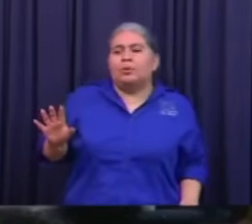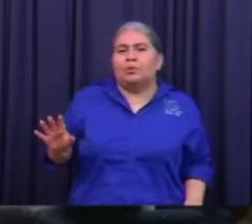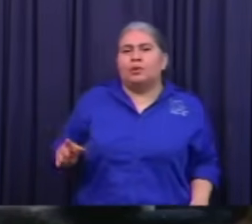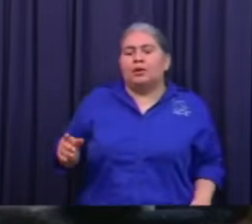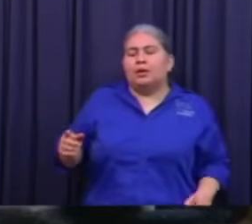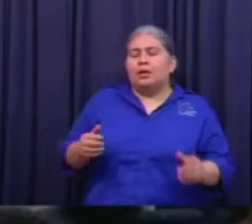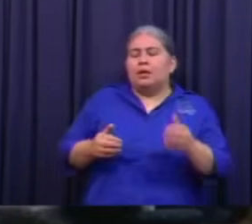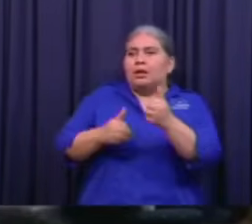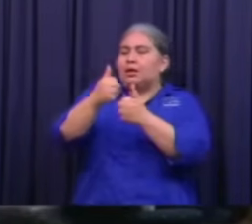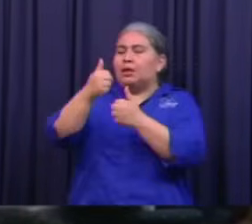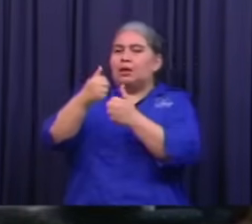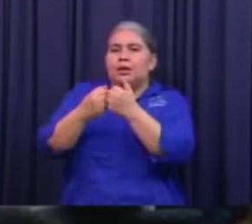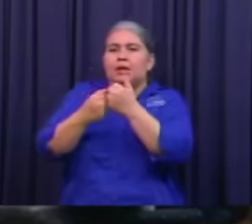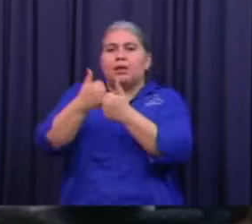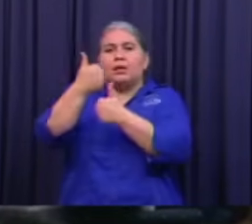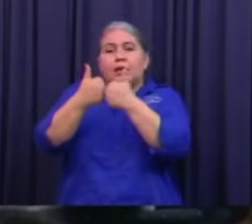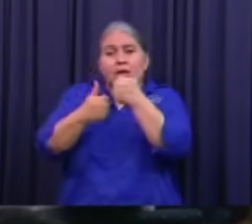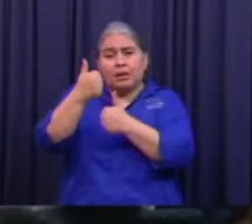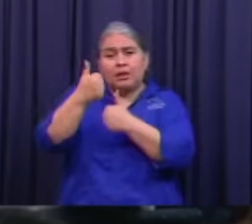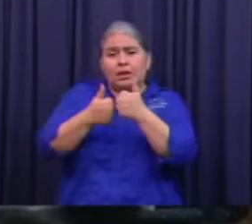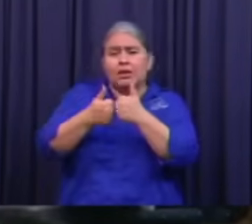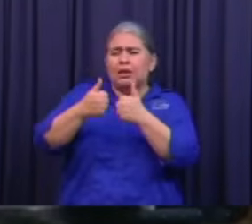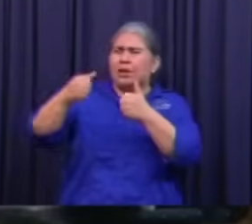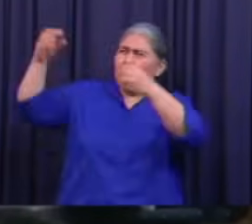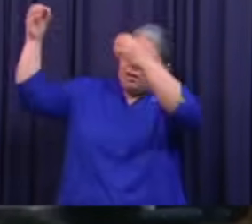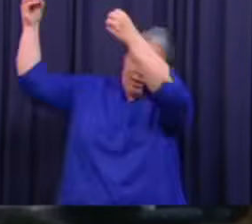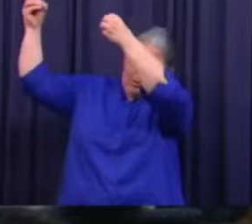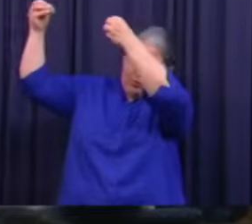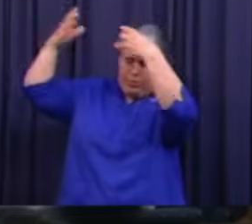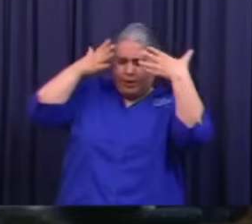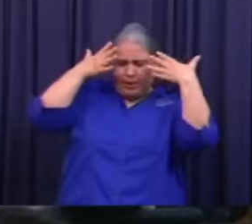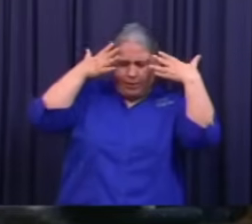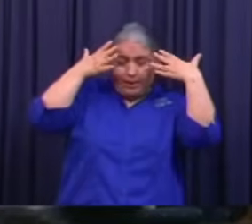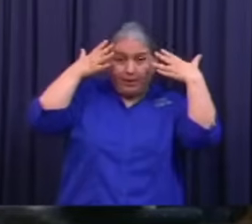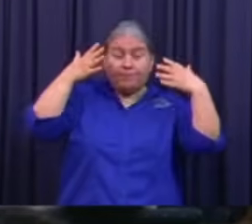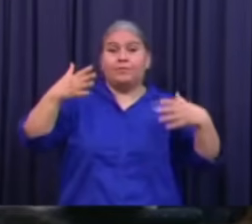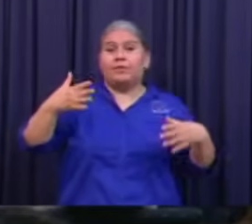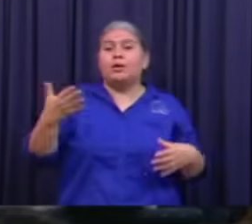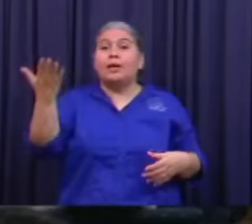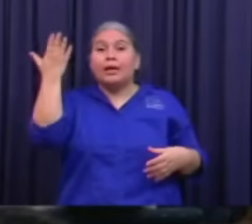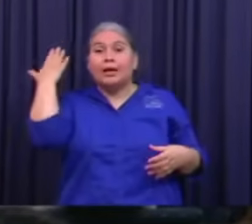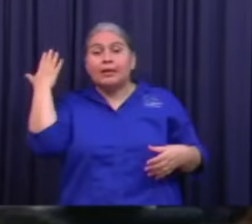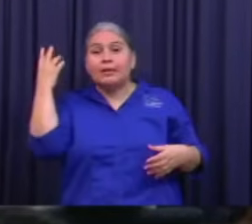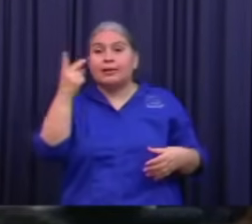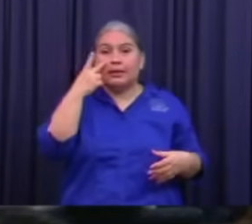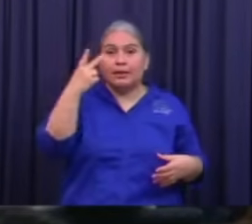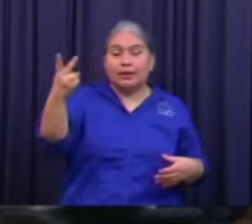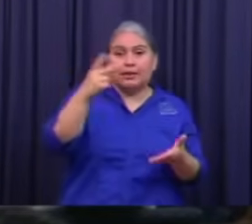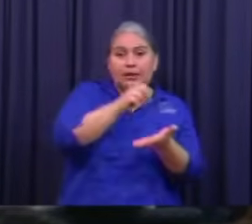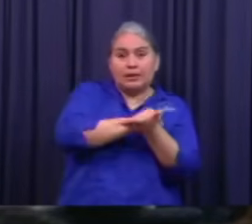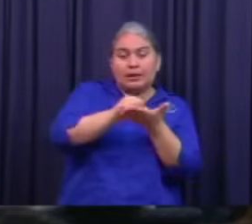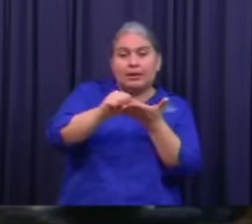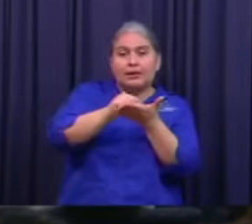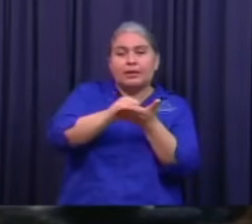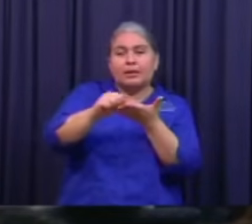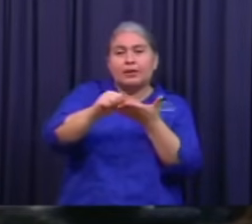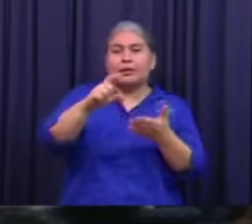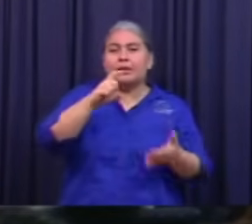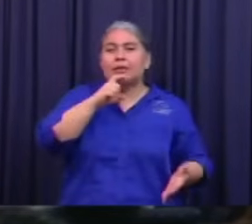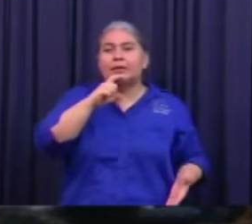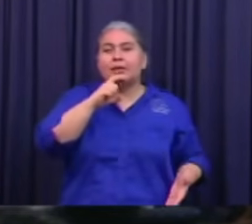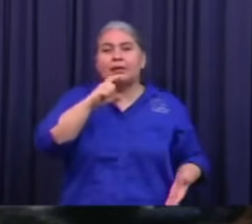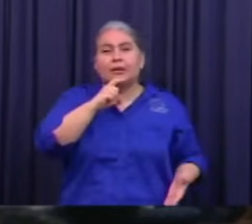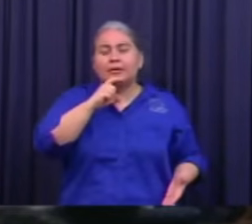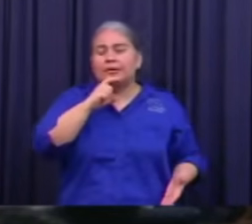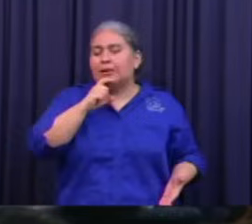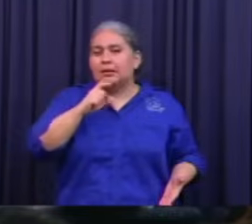señor le va abriendo su entendimiento pero yo vi much veces ministrar Santa Cena causando